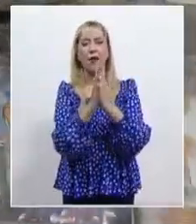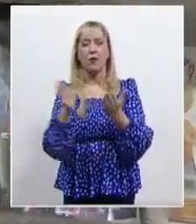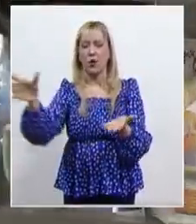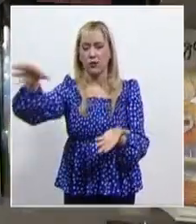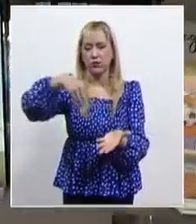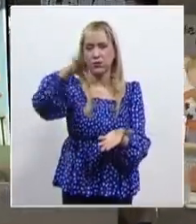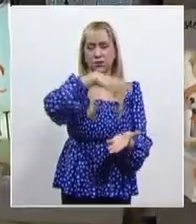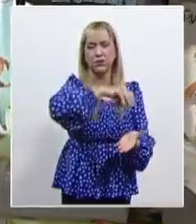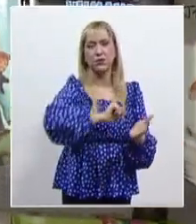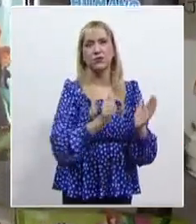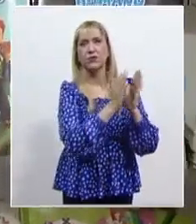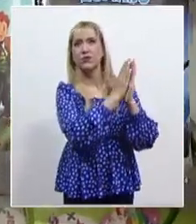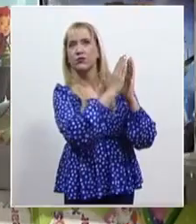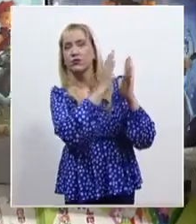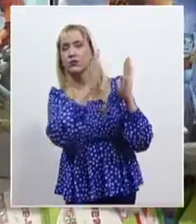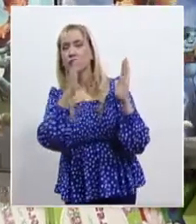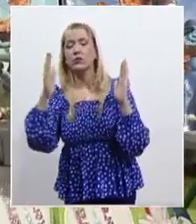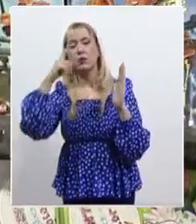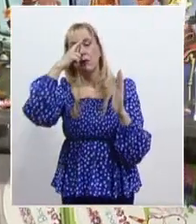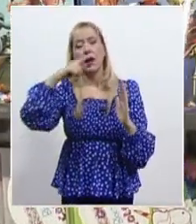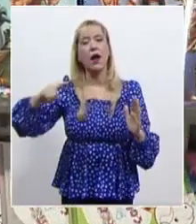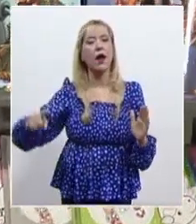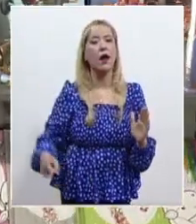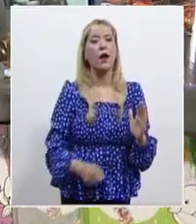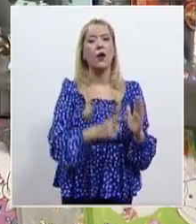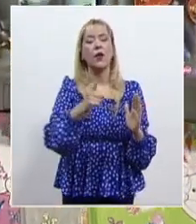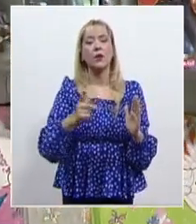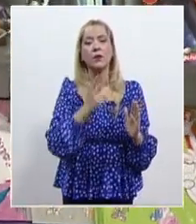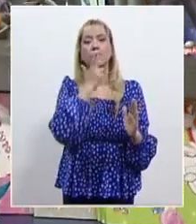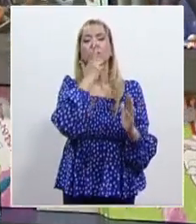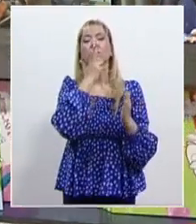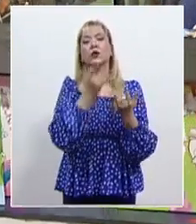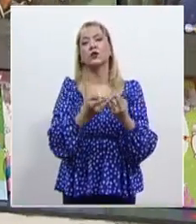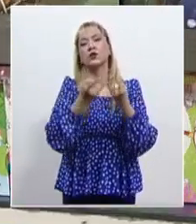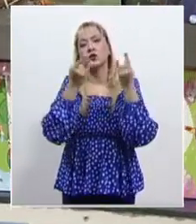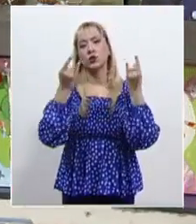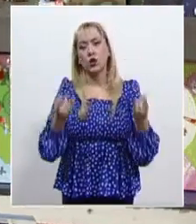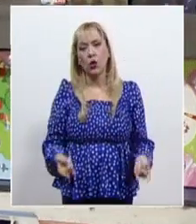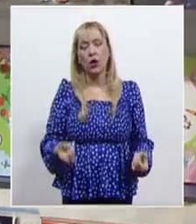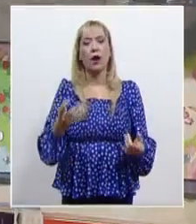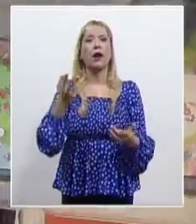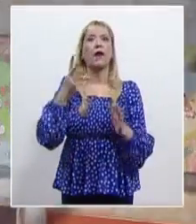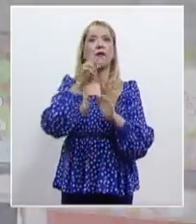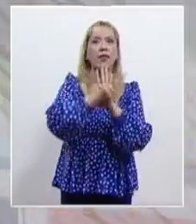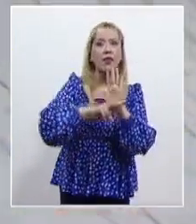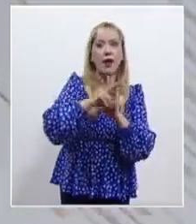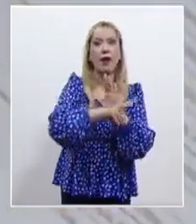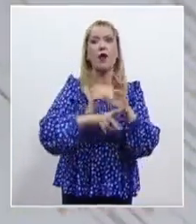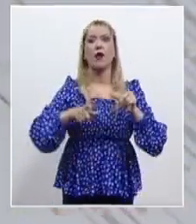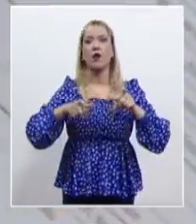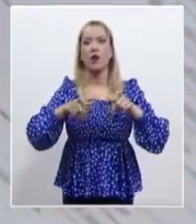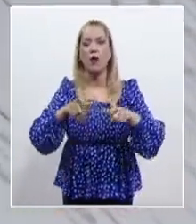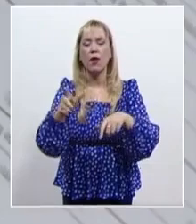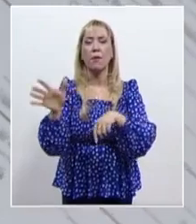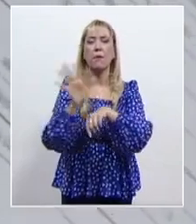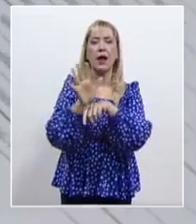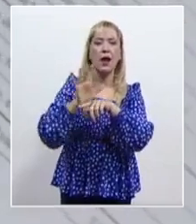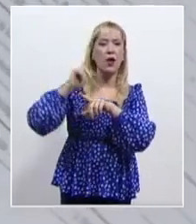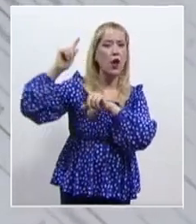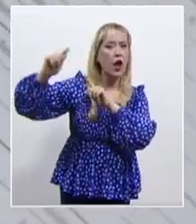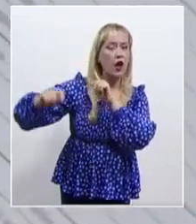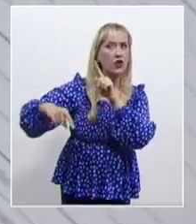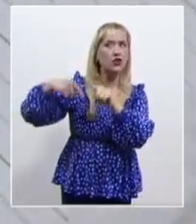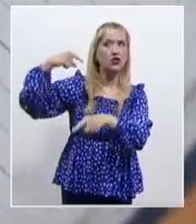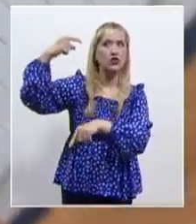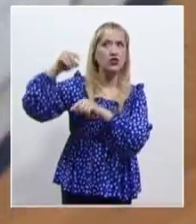las publicaciones con el fin de preservar el patrimonio bibliográfico, sonoro, visual, audiovisual y digital. La figura de depósito legal